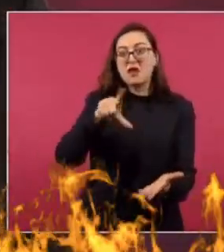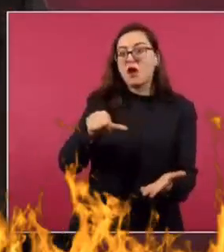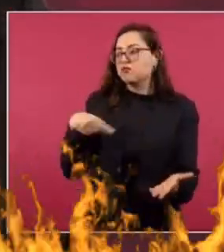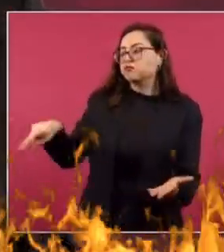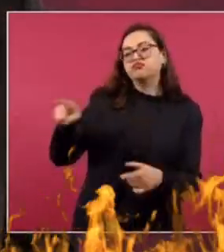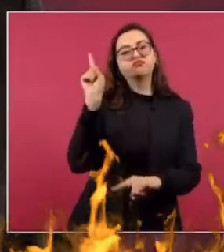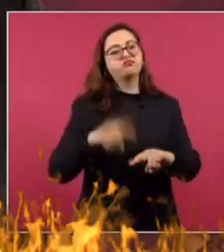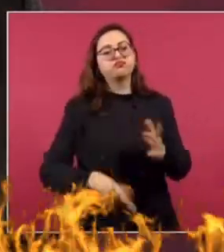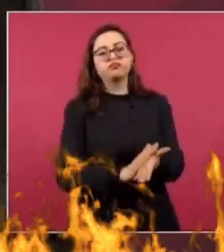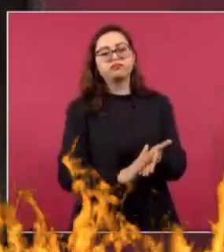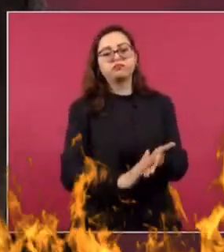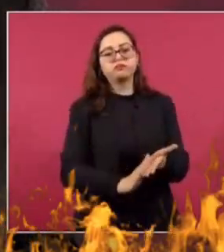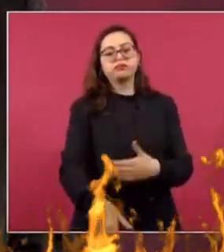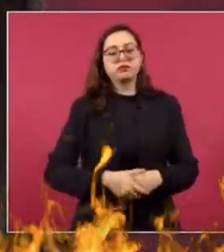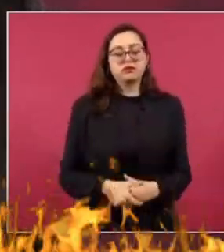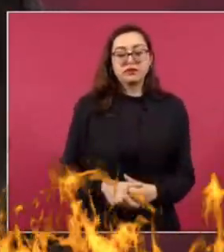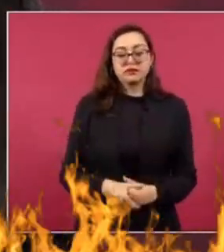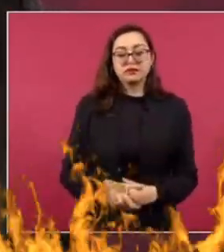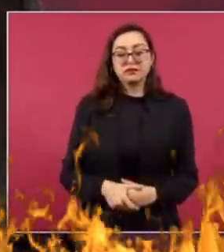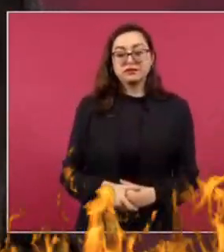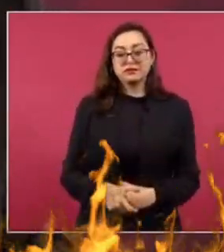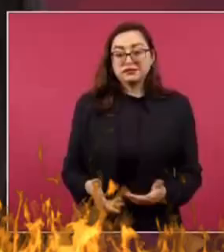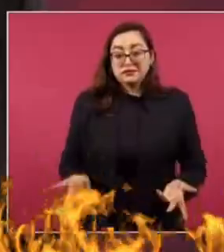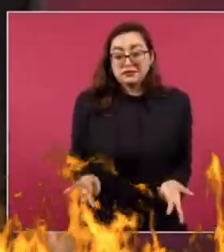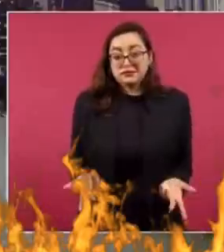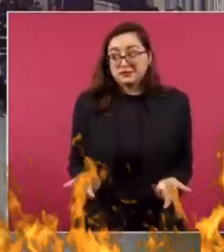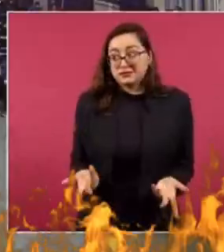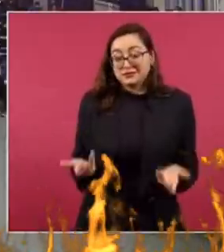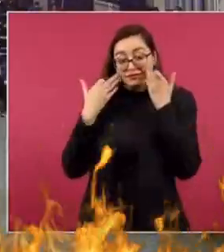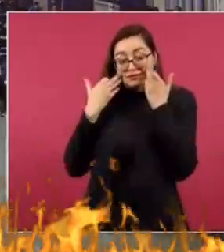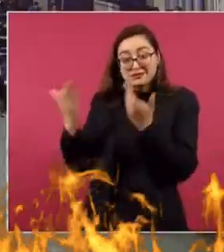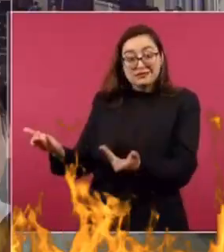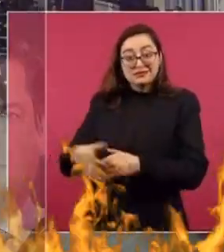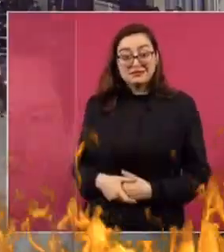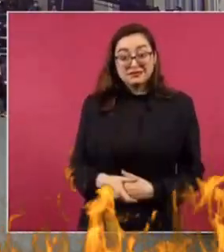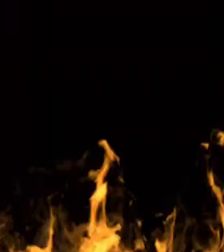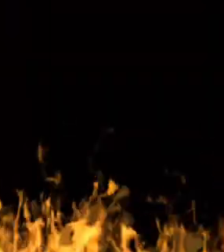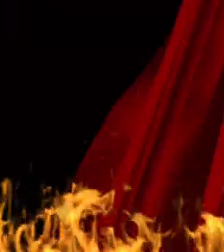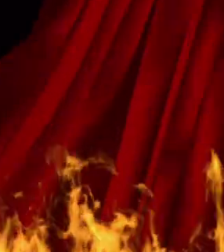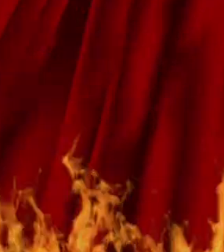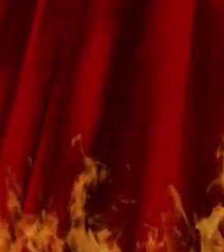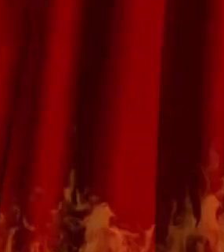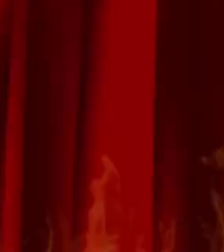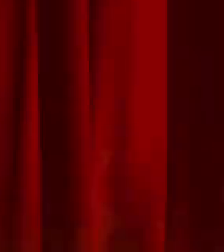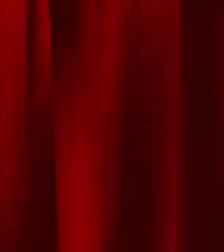atrás. Pues está interesante, o sea, no es para aburrirse.